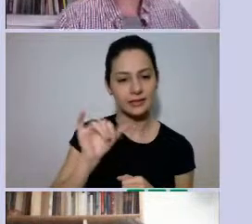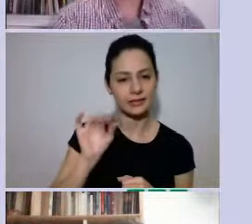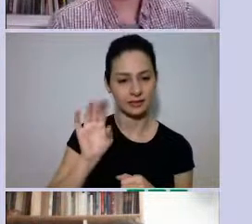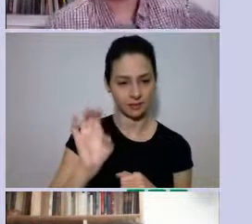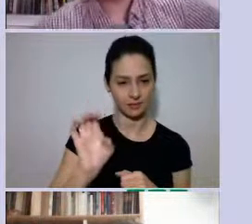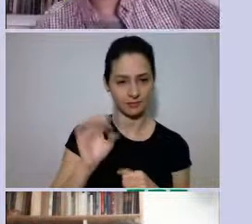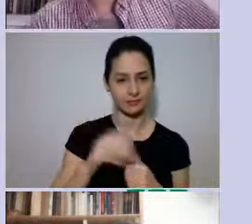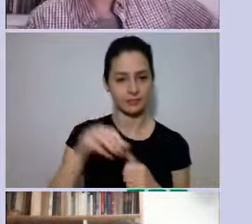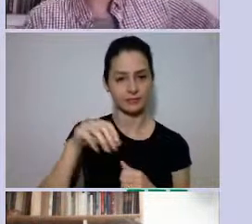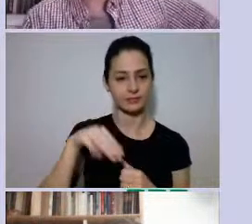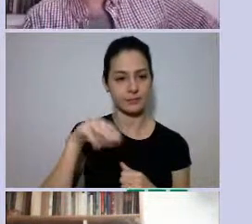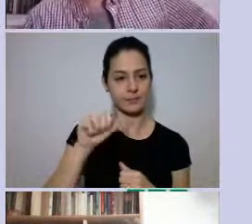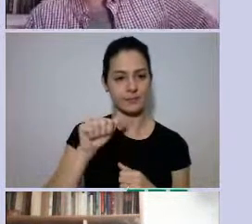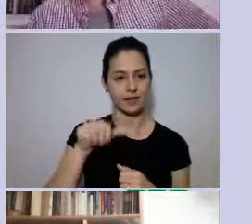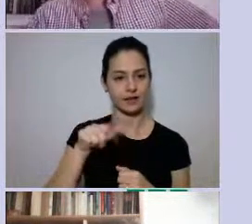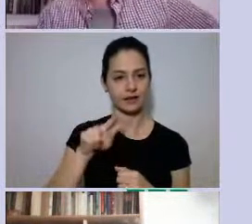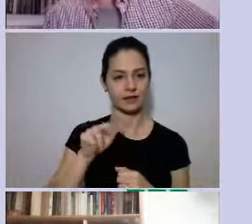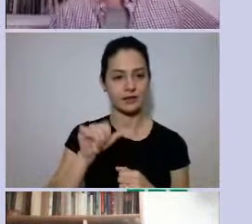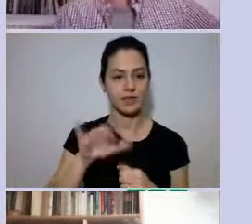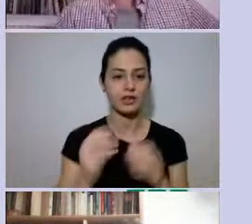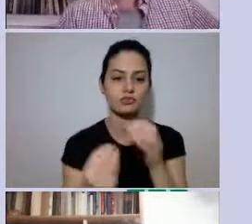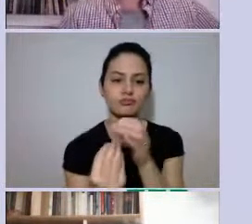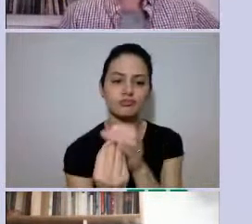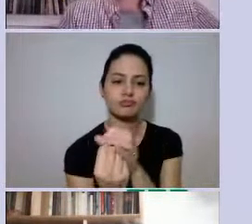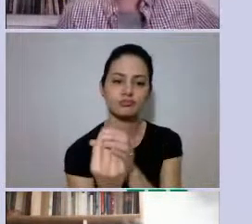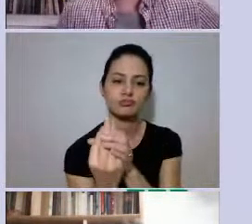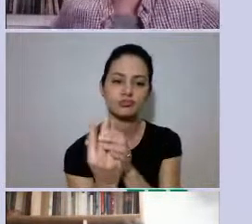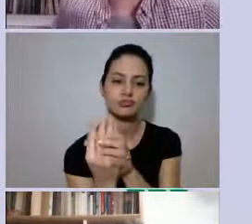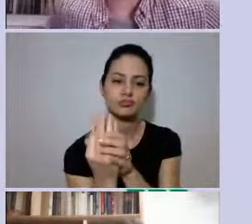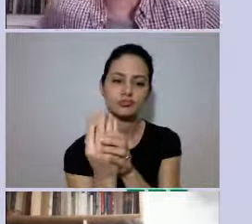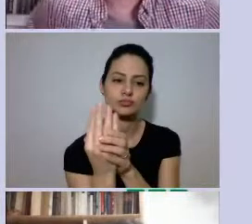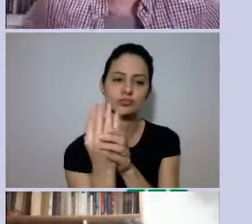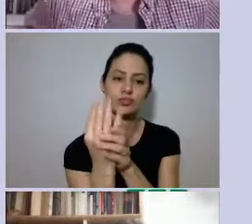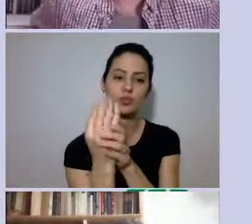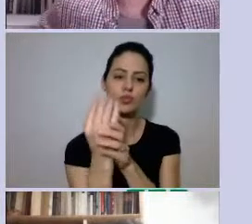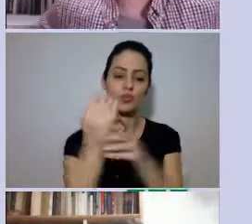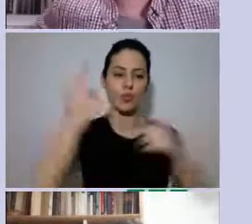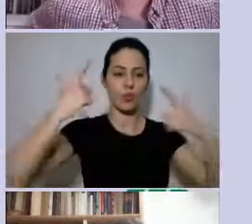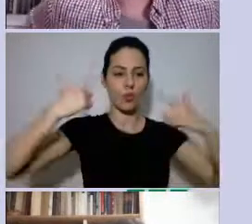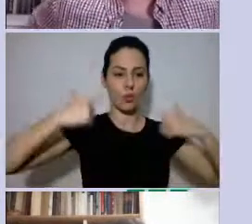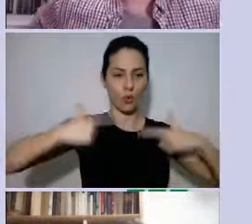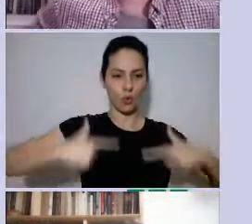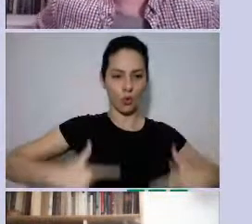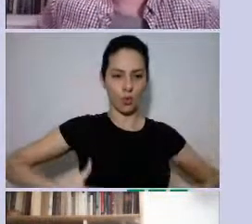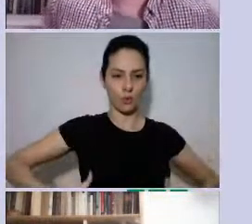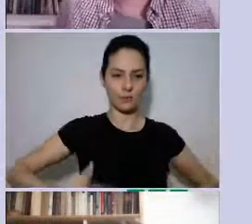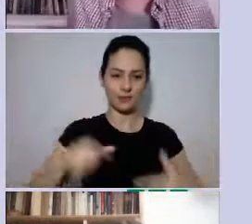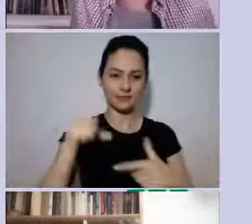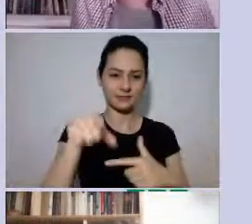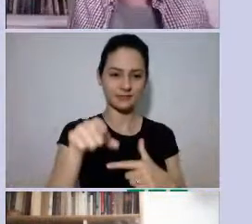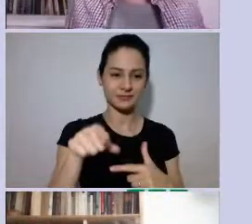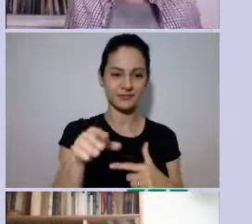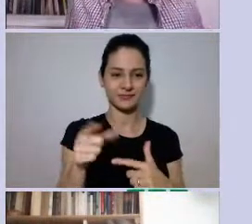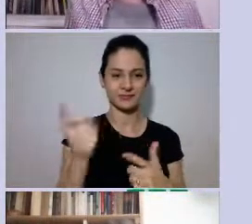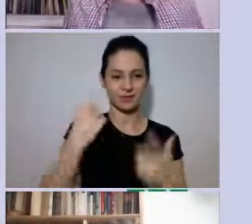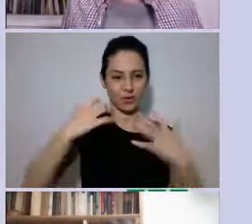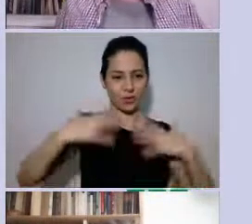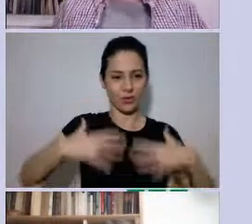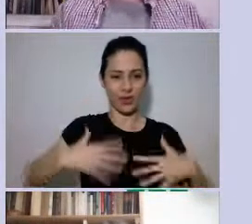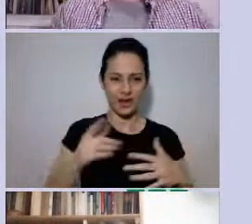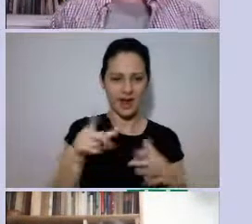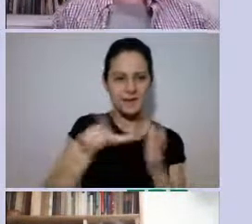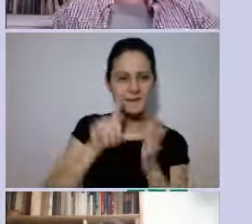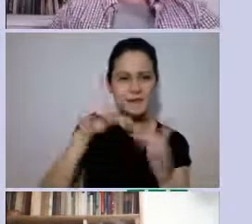surgiendo, ¿no? Brotando, emergiendo del cuerpo fragmentado de Mayahuel. En la imagen